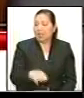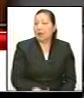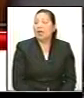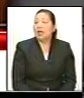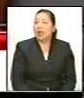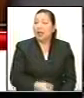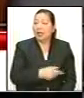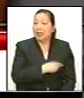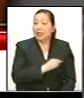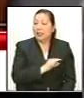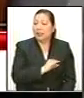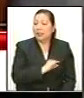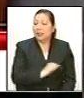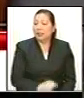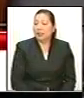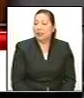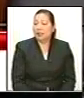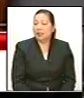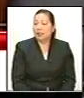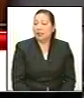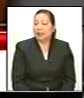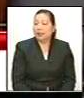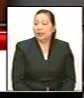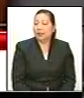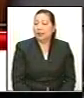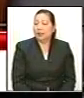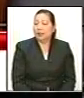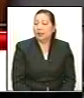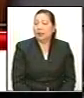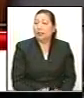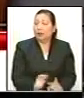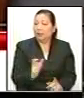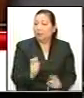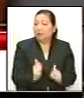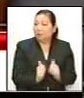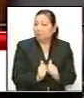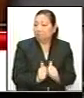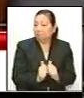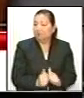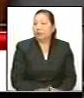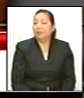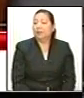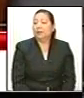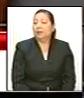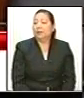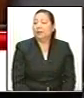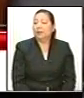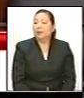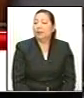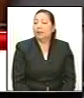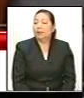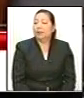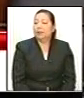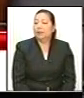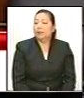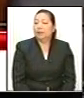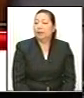España, con los españolísimos congresistas que acompañaron,